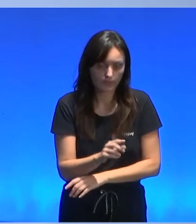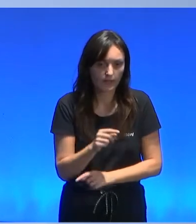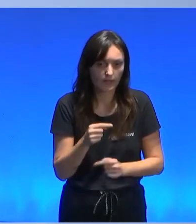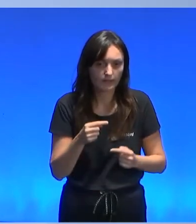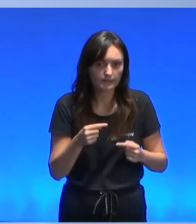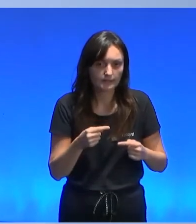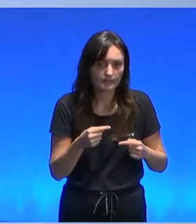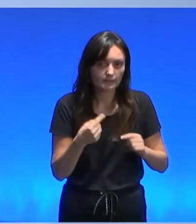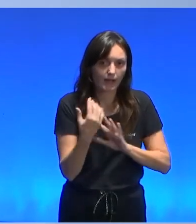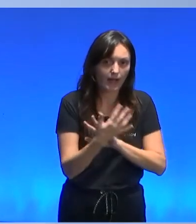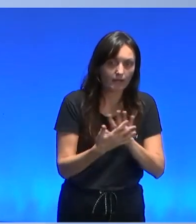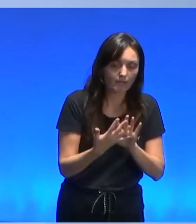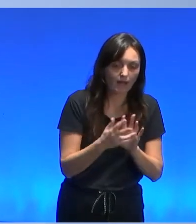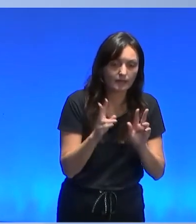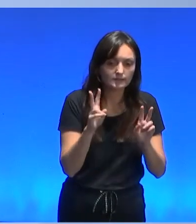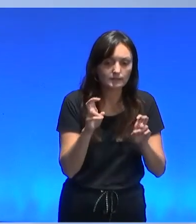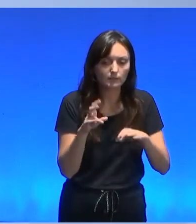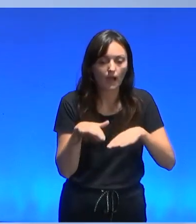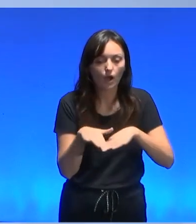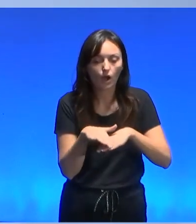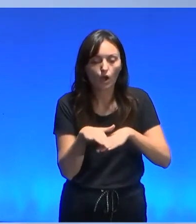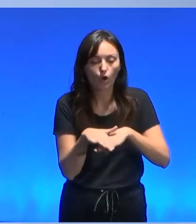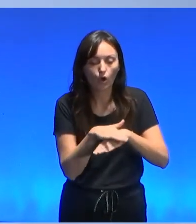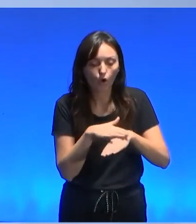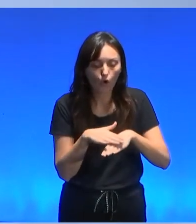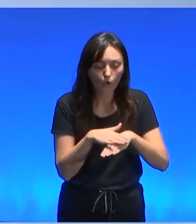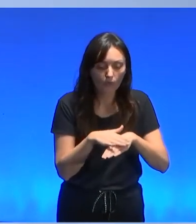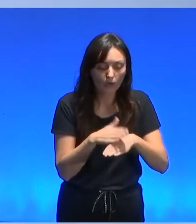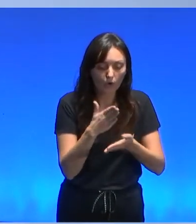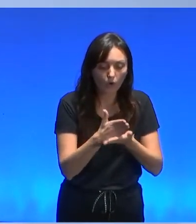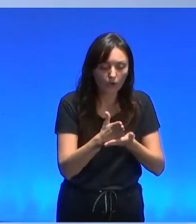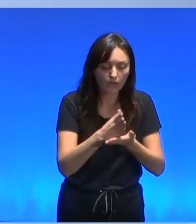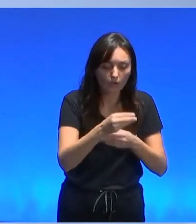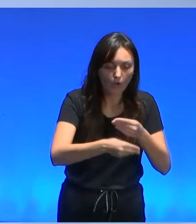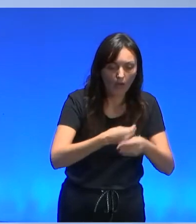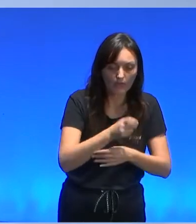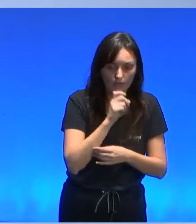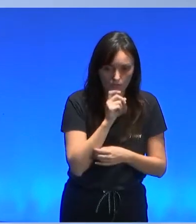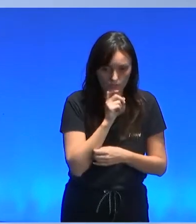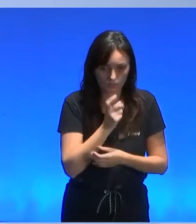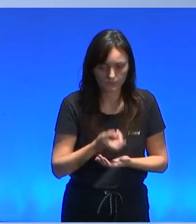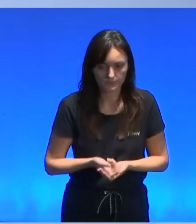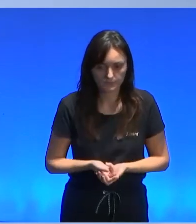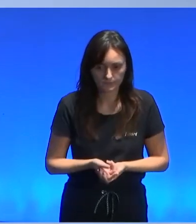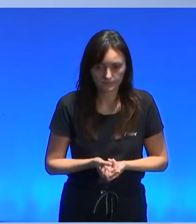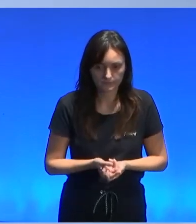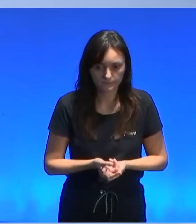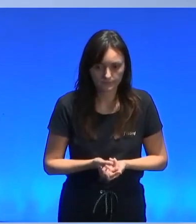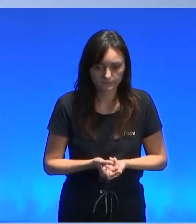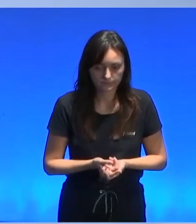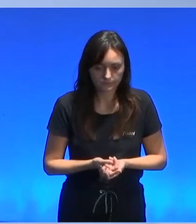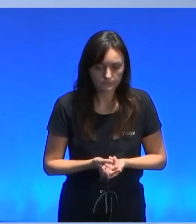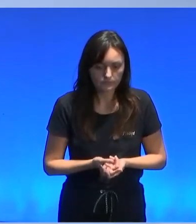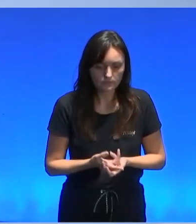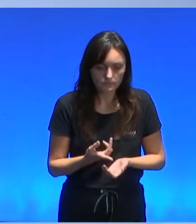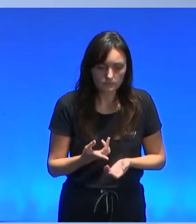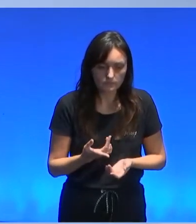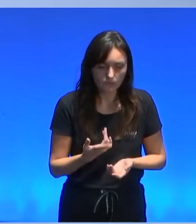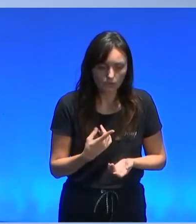discutir sobre el gobierno de la escuela, cómo anda, qué es lo que